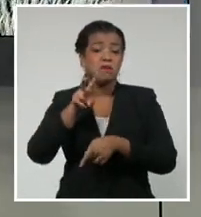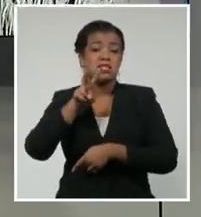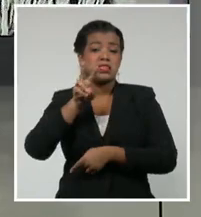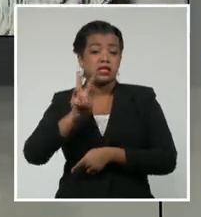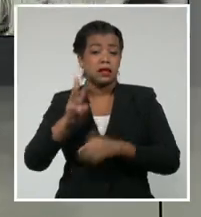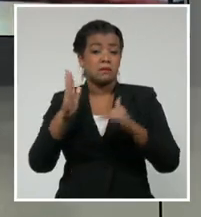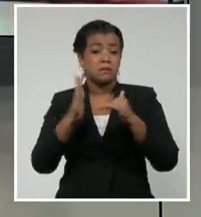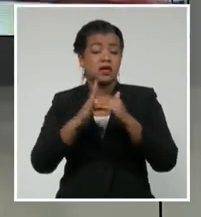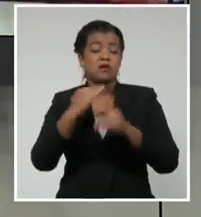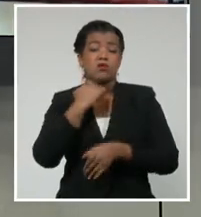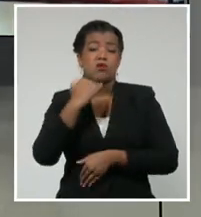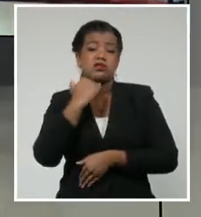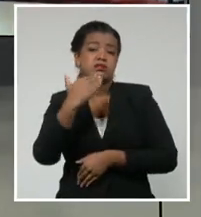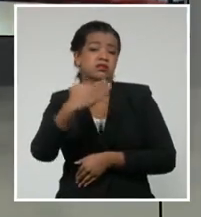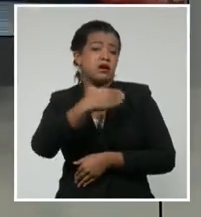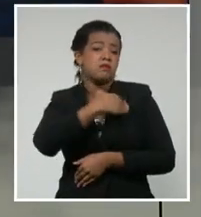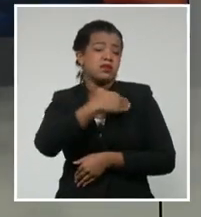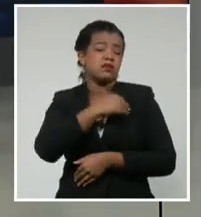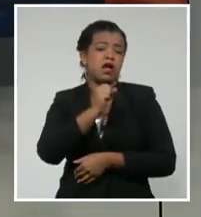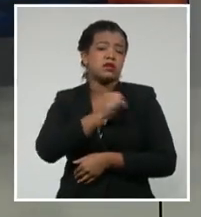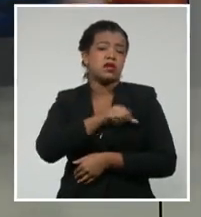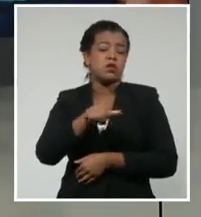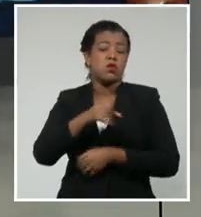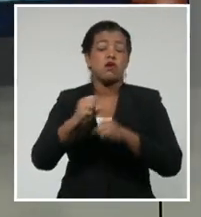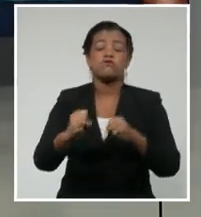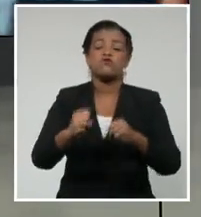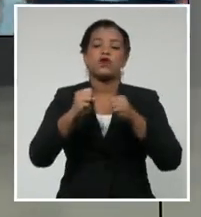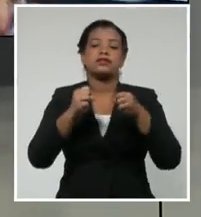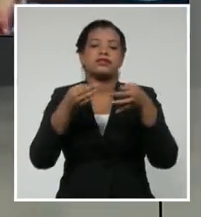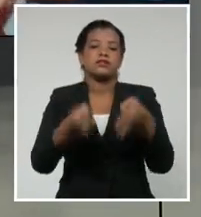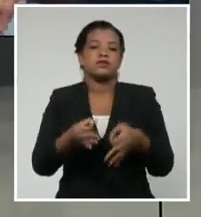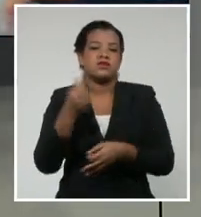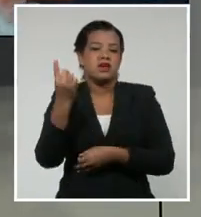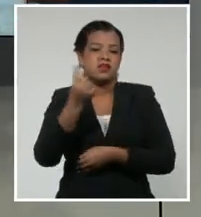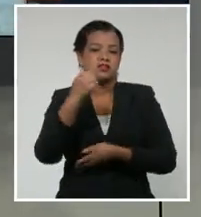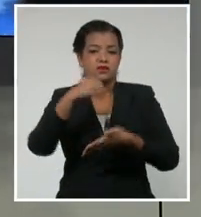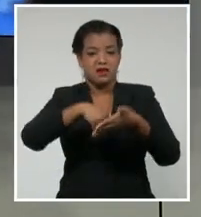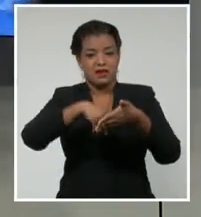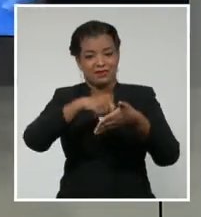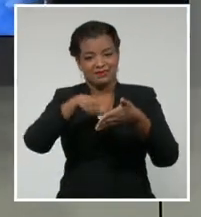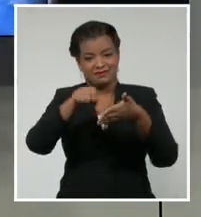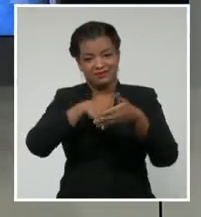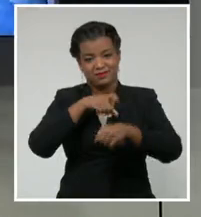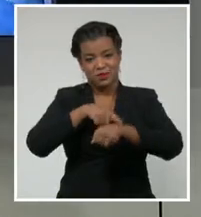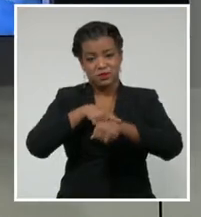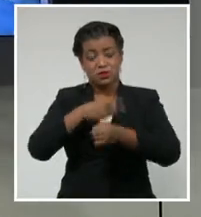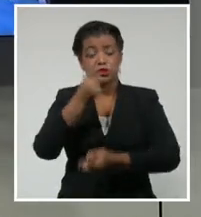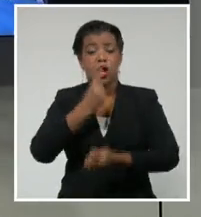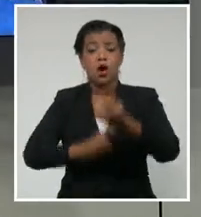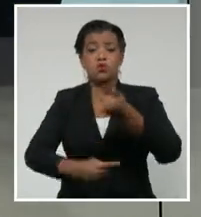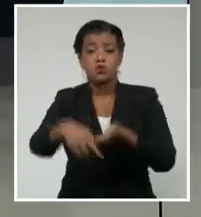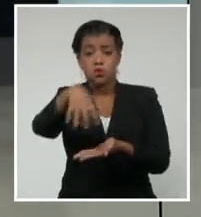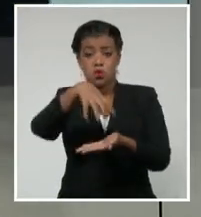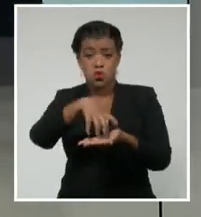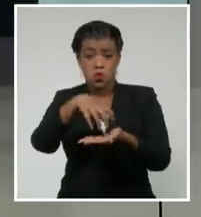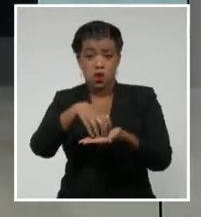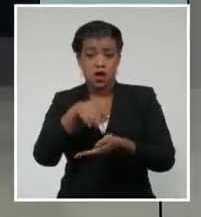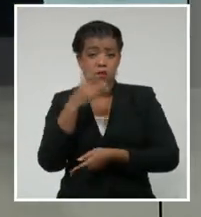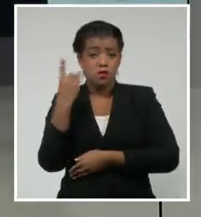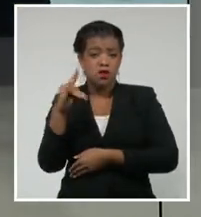militares para supuestamente reforzar la seguridad en la jornada de los comicios en algunos territorios se reportaron irregularidades